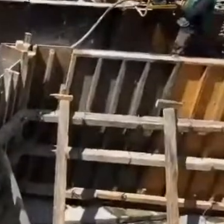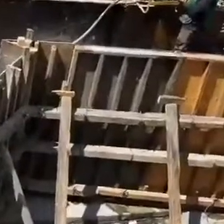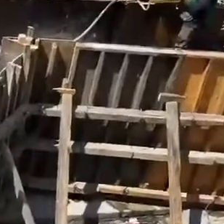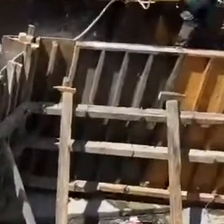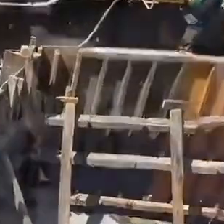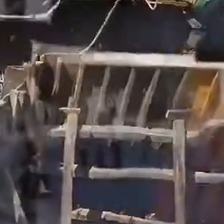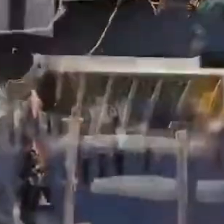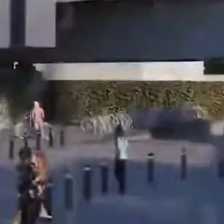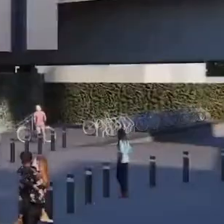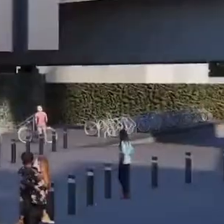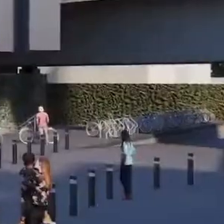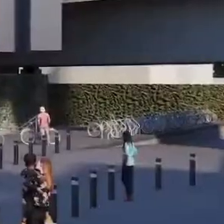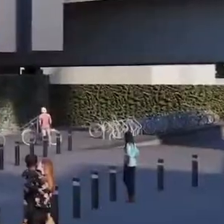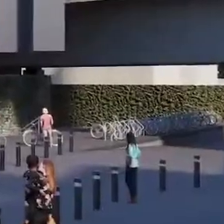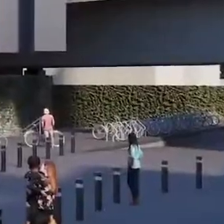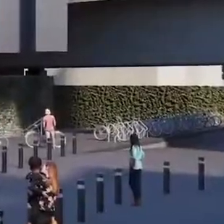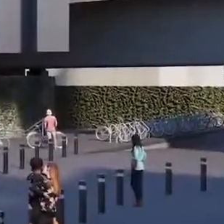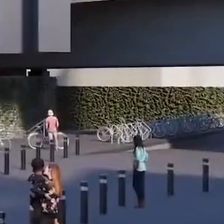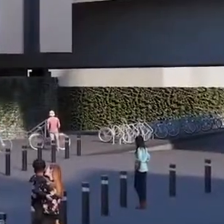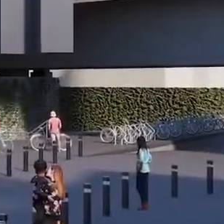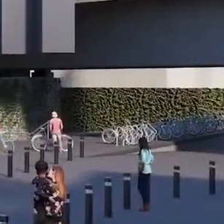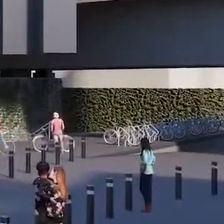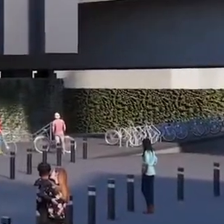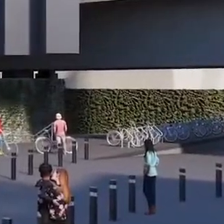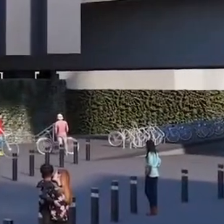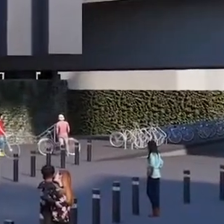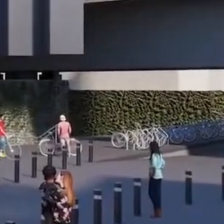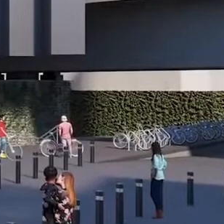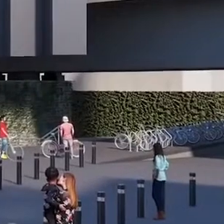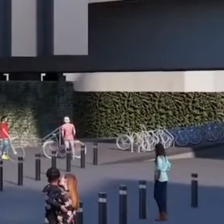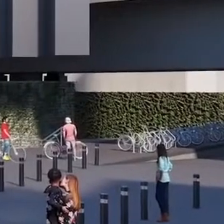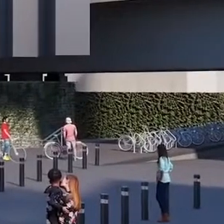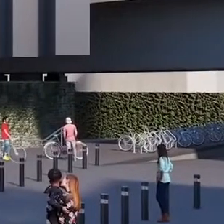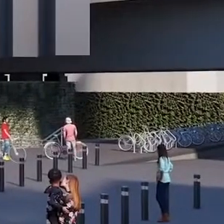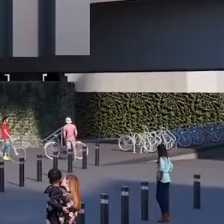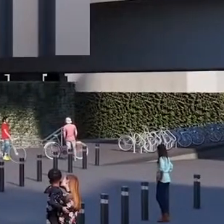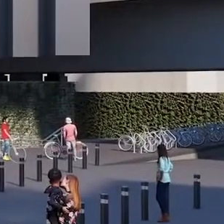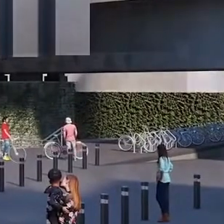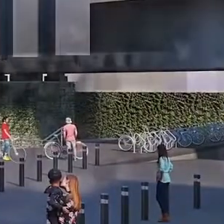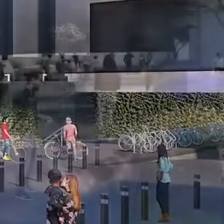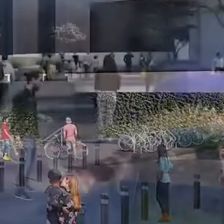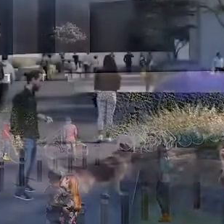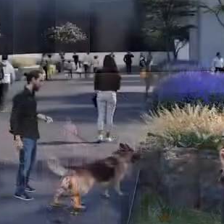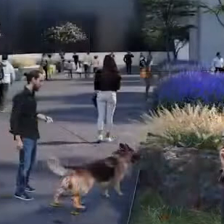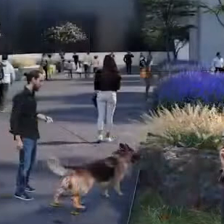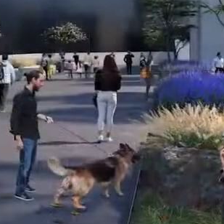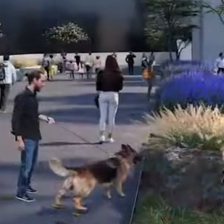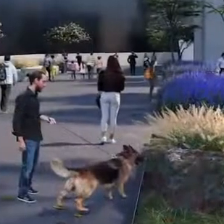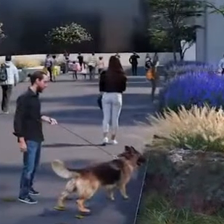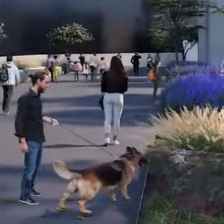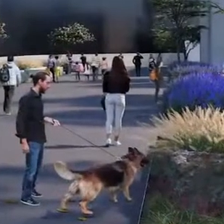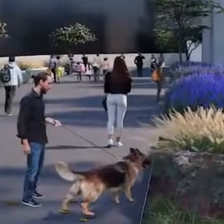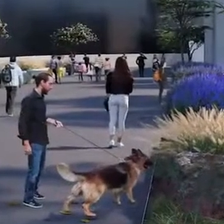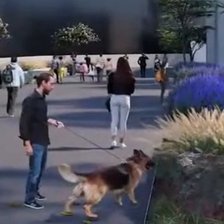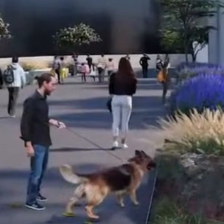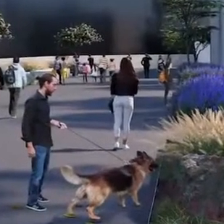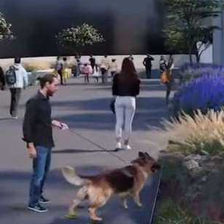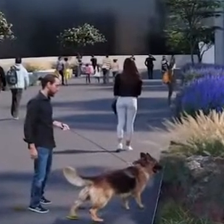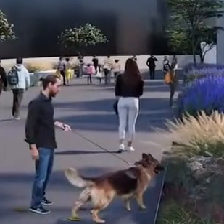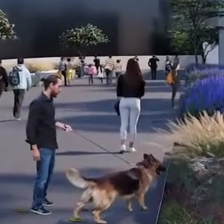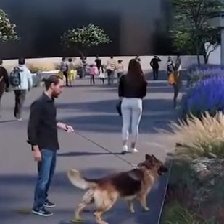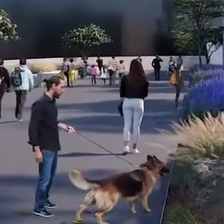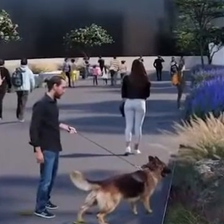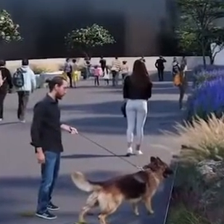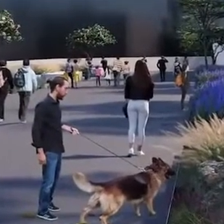la estación. Estación Vasco de Quiroga. Esta estación dará servicio a los habitantes del pueblo de Santa Fe, a estudiantes